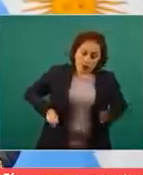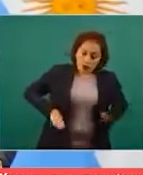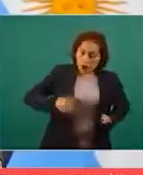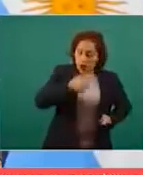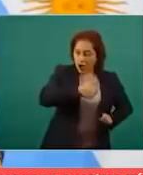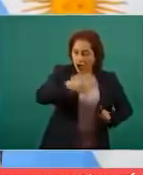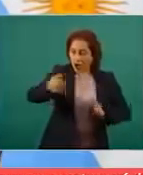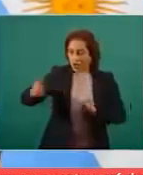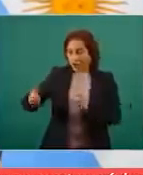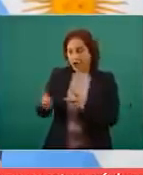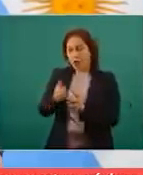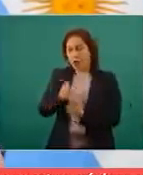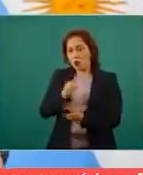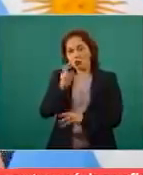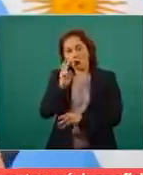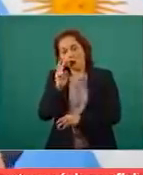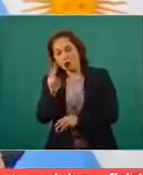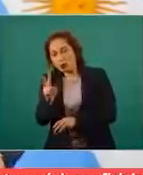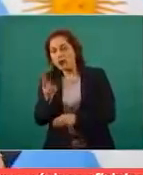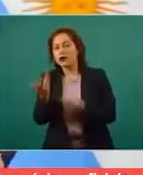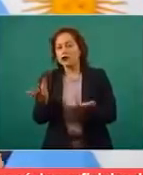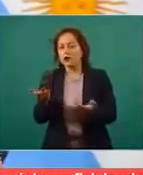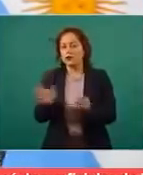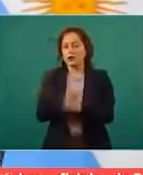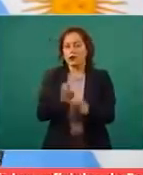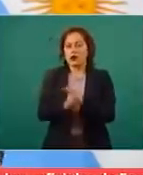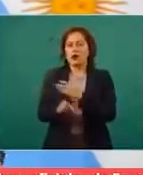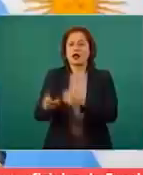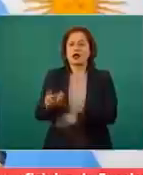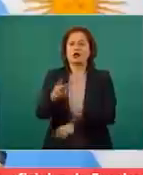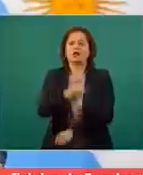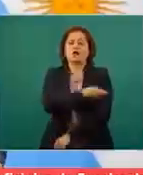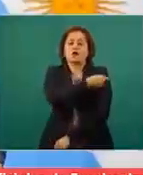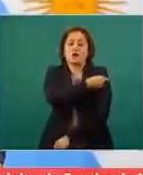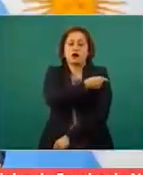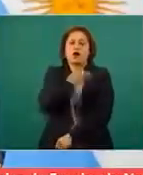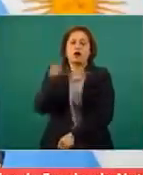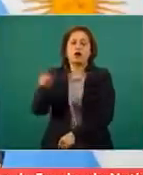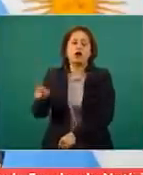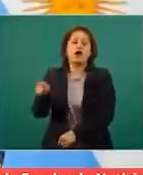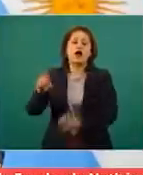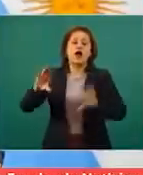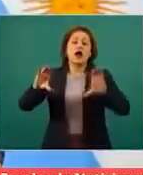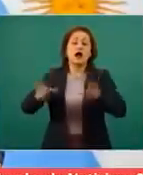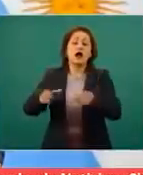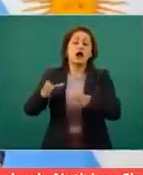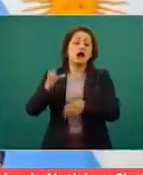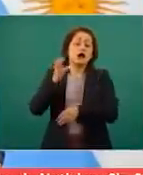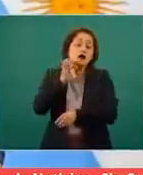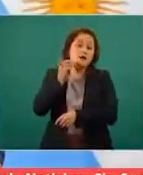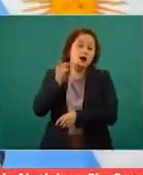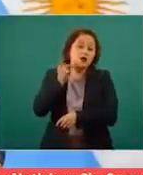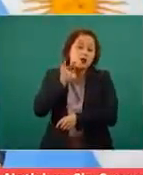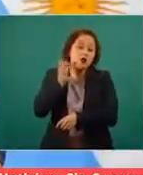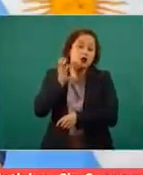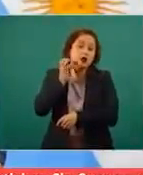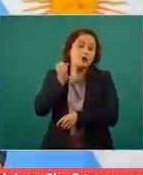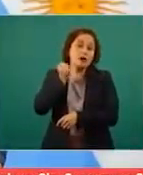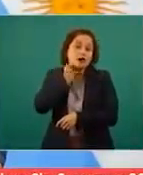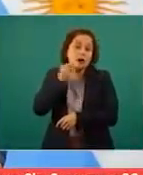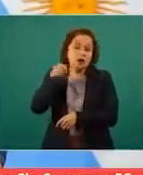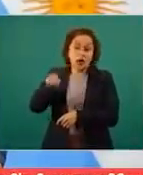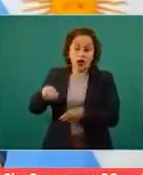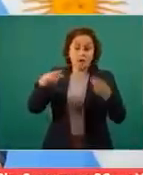momento climático de la globalización, en una pandemia que que por definición debe llevar a